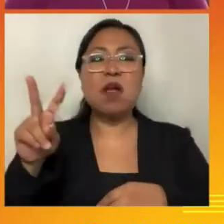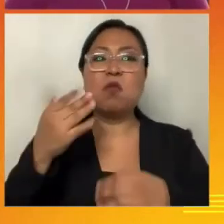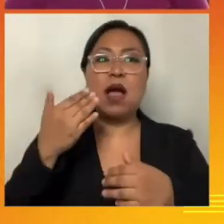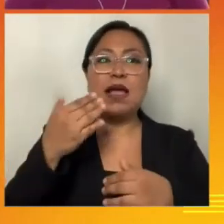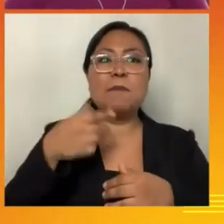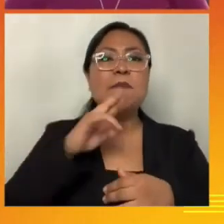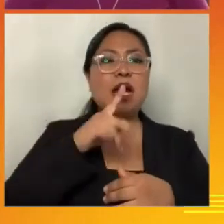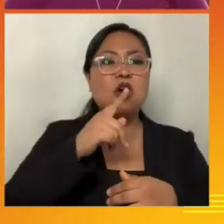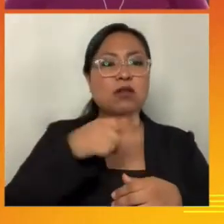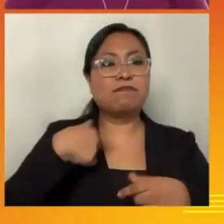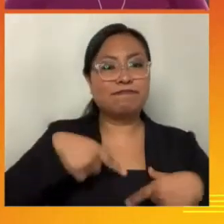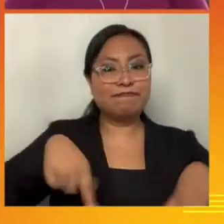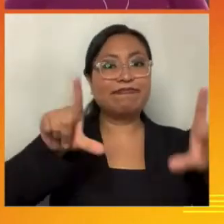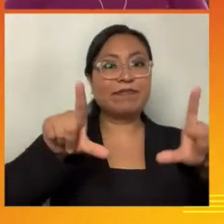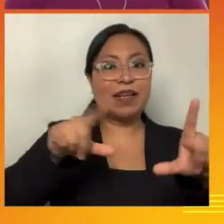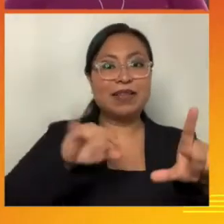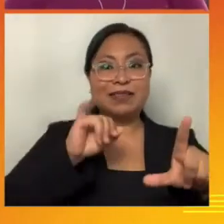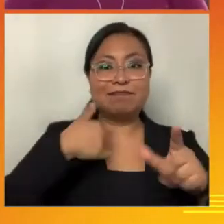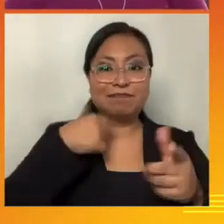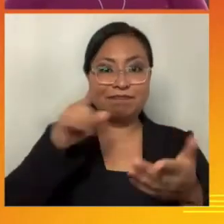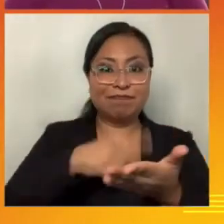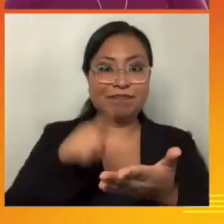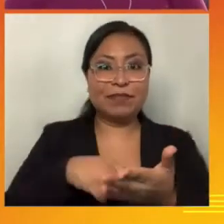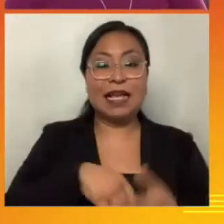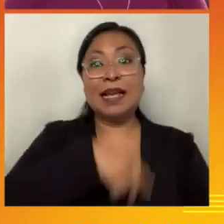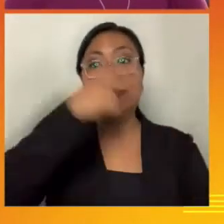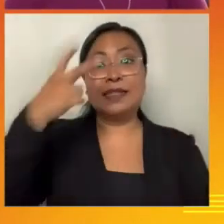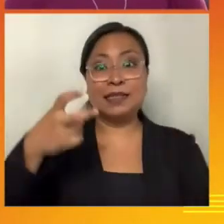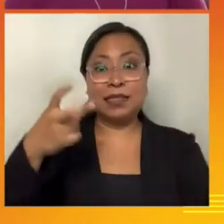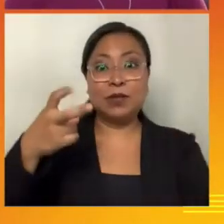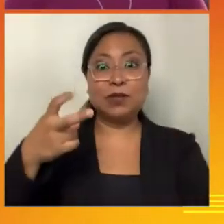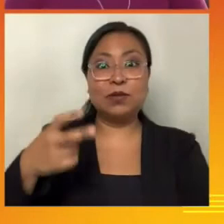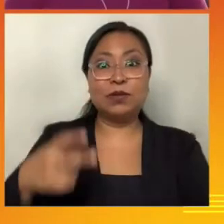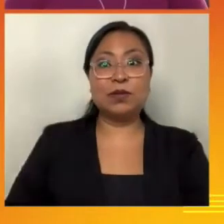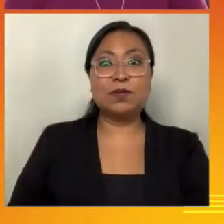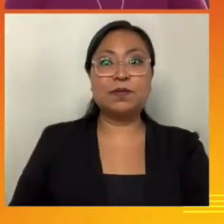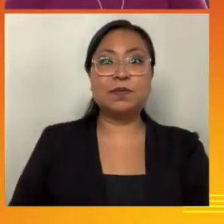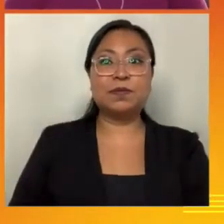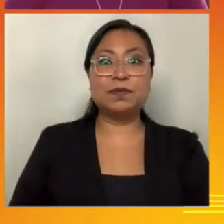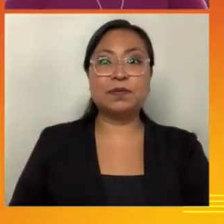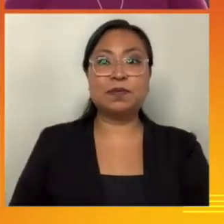redes. Y bueno, como segundo paso, encontramos que una vez que